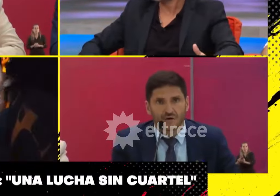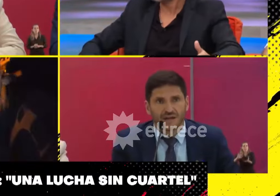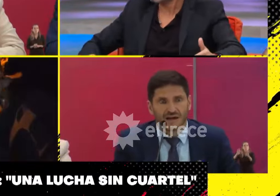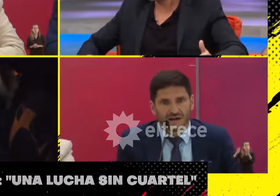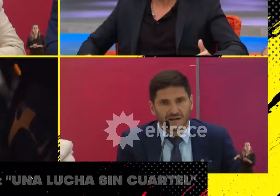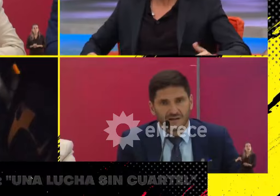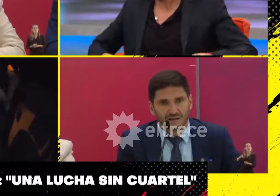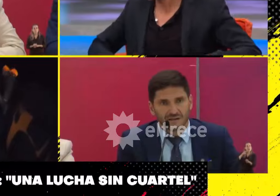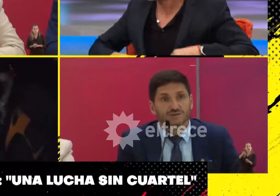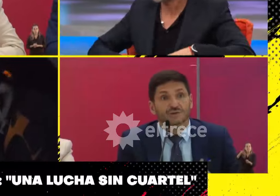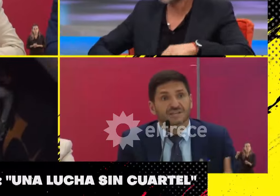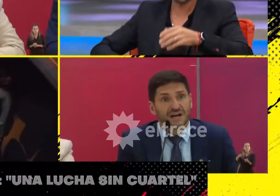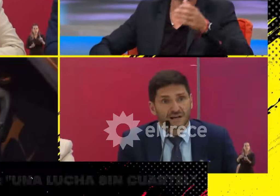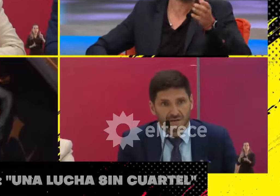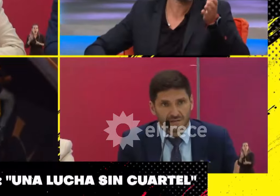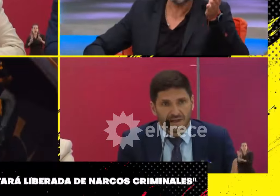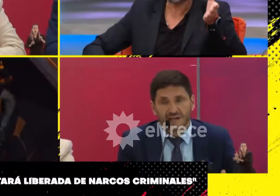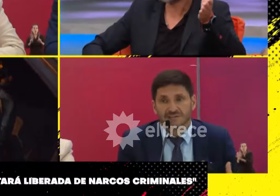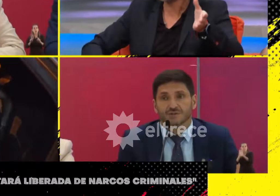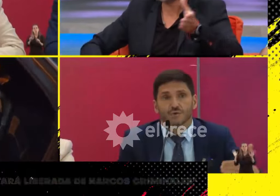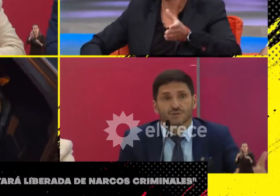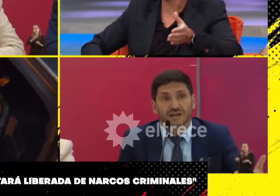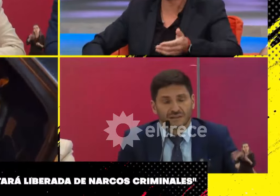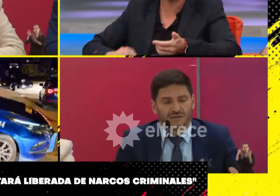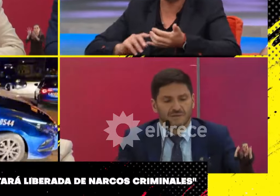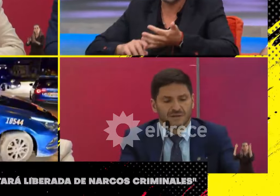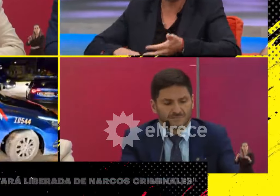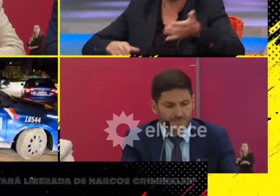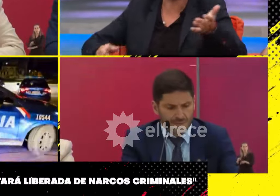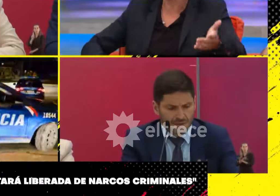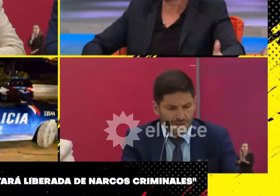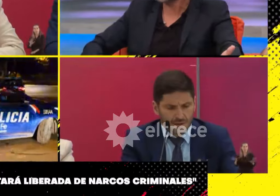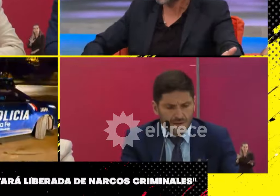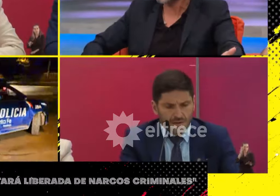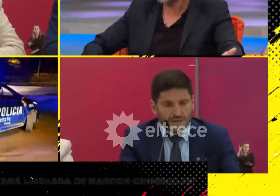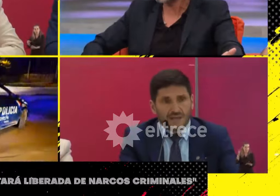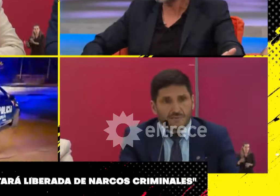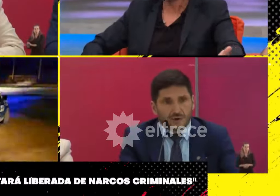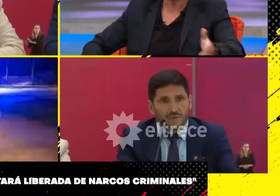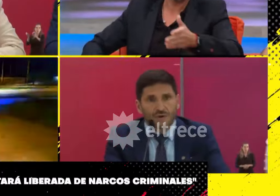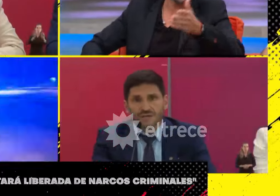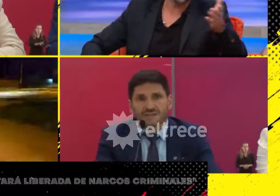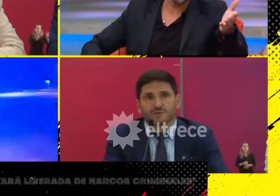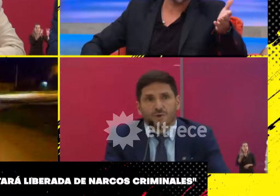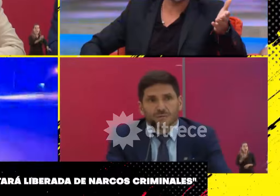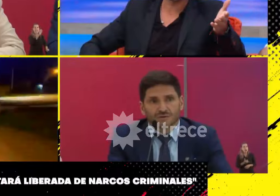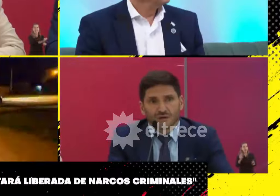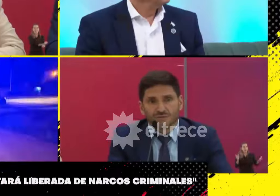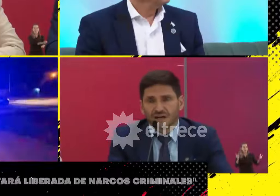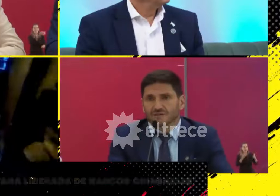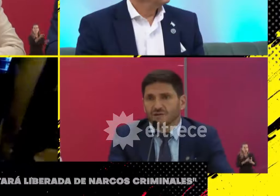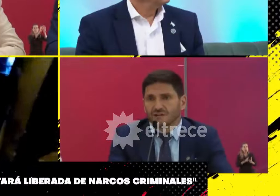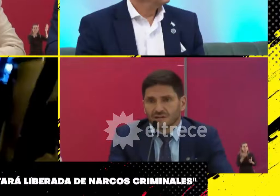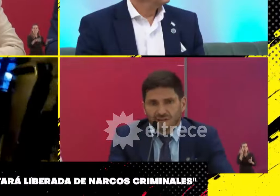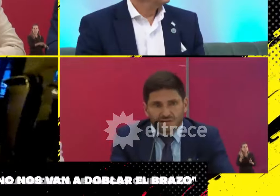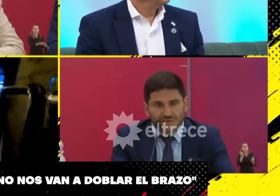mirá, hoy no vengas, es una realidad. ¿Y cómo pasó de una cosa a la otra? ¿Cómo puede ser que los inocentes no puedan estar en la calle? Porque que se peleen entre ellos